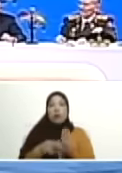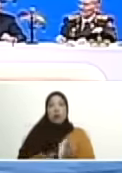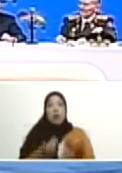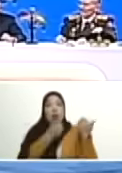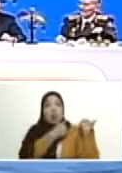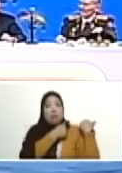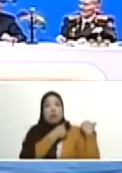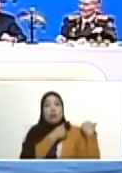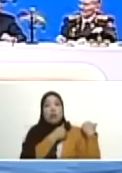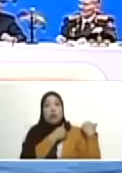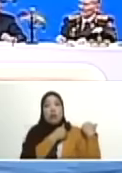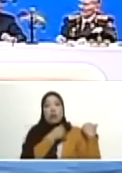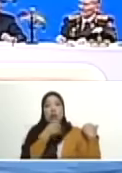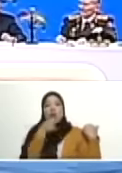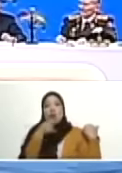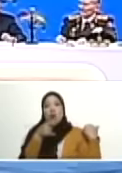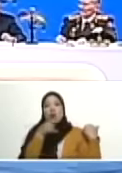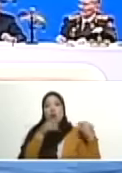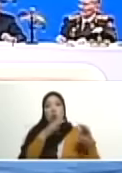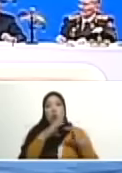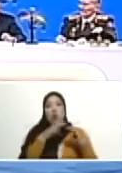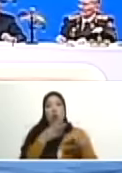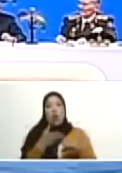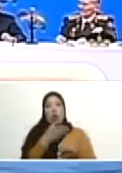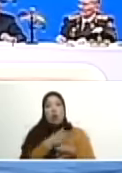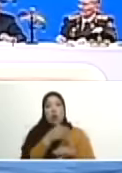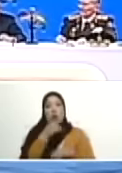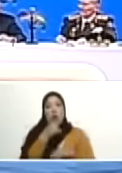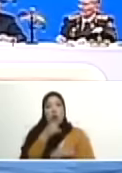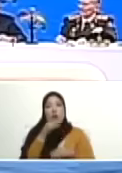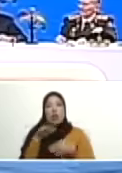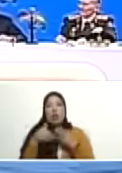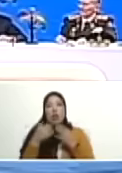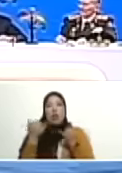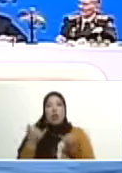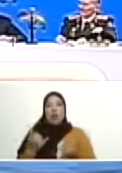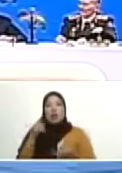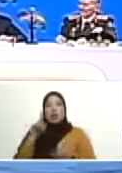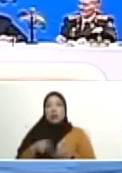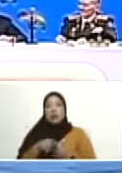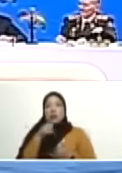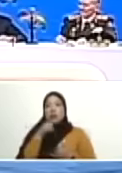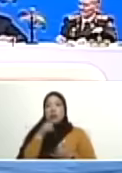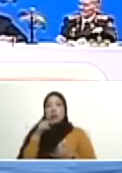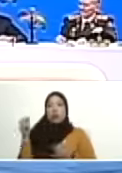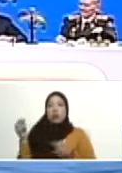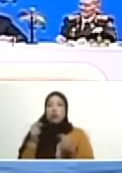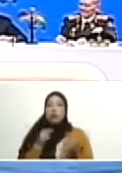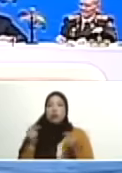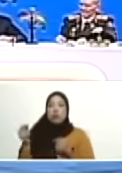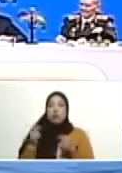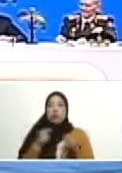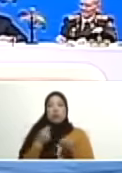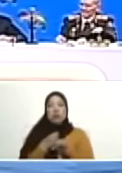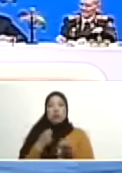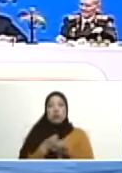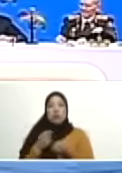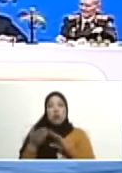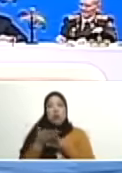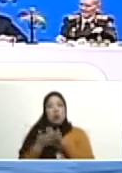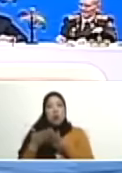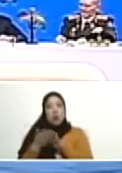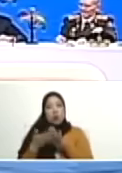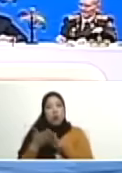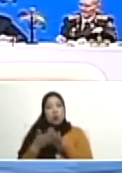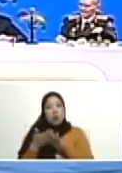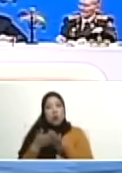tocado dentro del marco fijado por mi antecesor y al no haber habido avances significativos para llegar a un acuerdo pleno para la solución de la